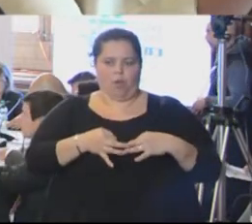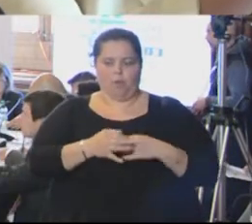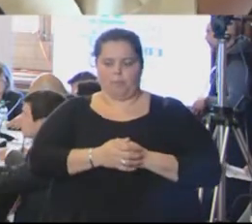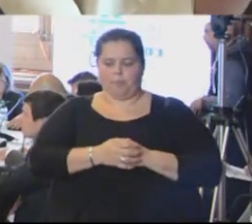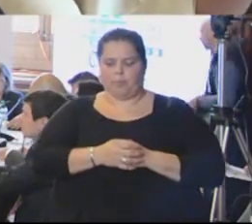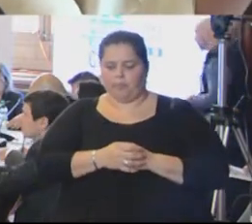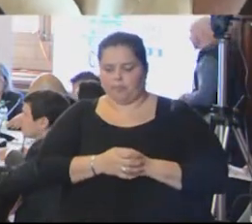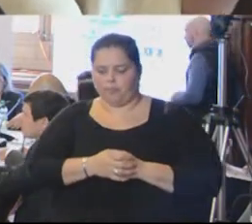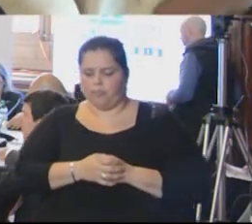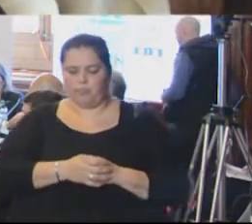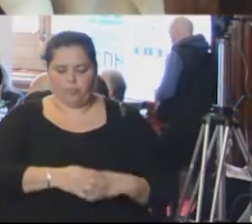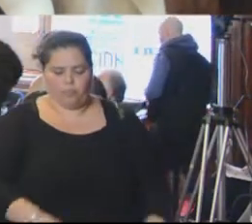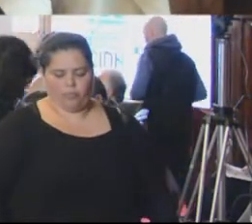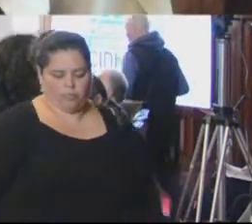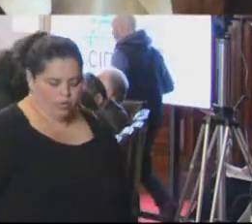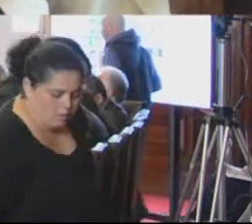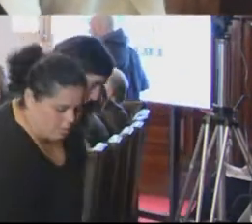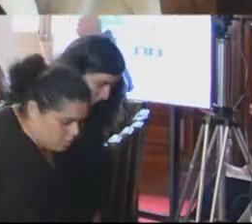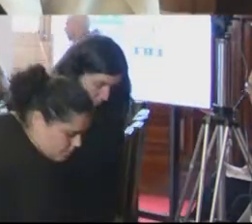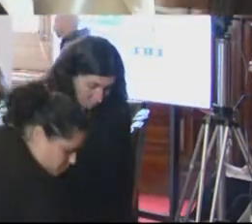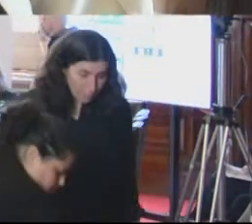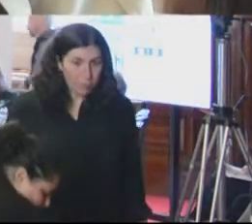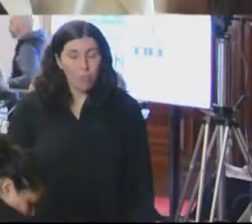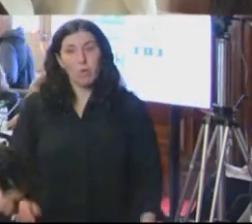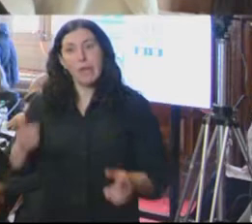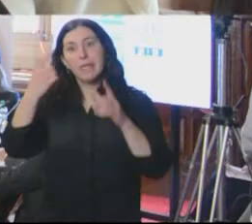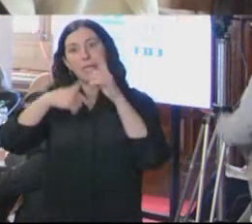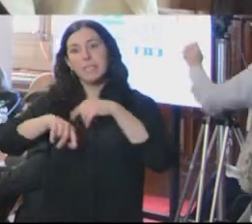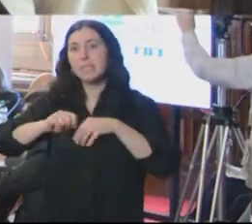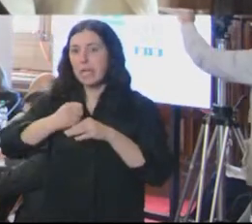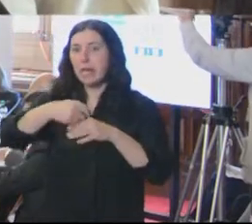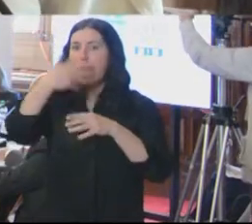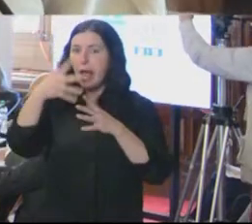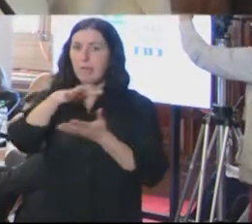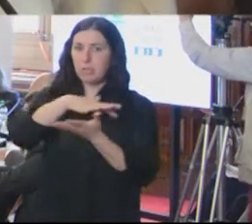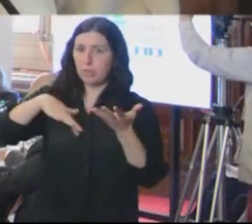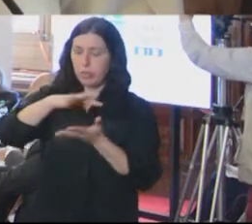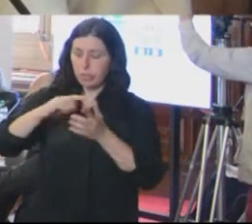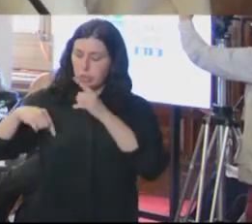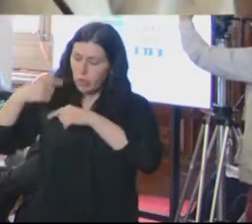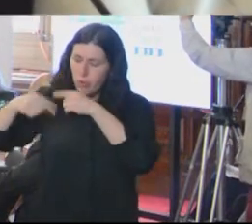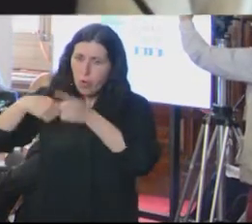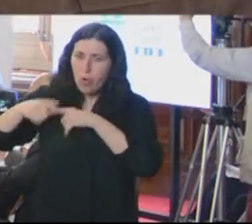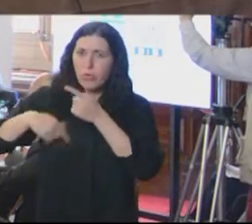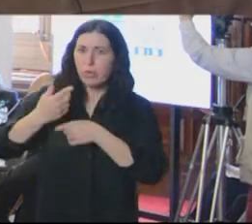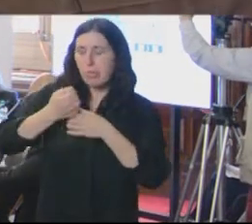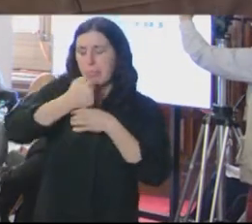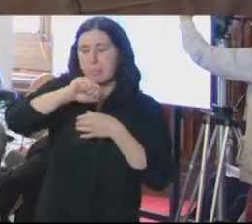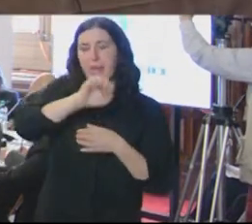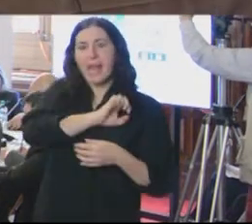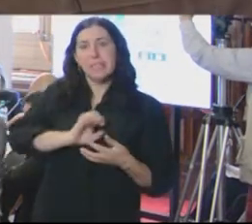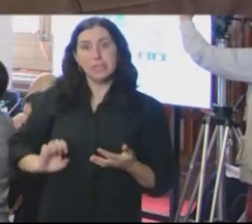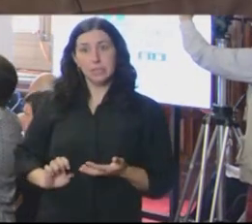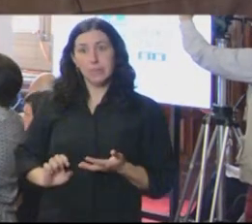contexto, persiste la no aceptación de la situación por parte del Estado, y en ocasiones incluso existe pretensiones de desconocimiento